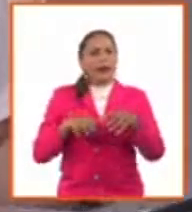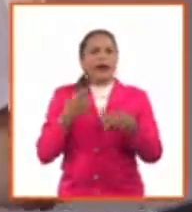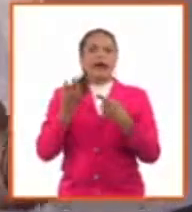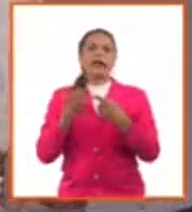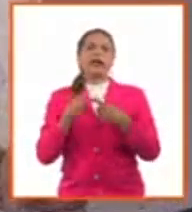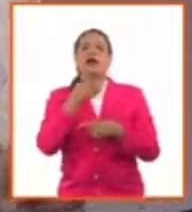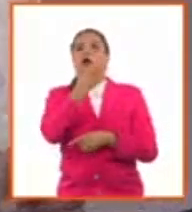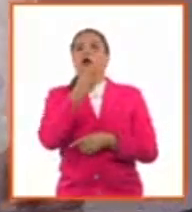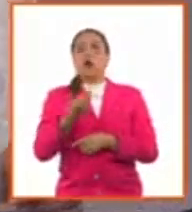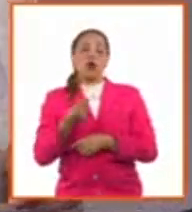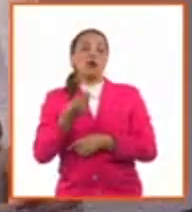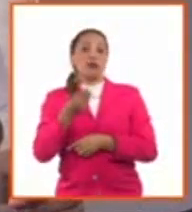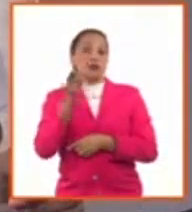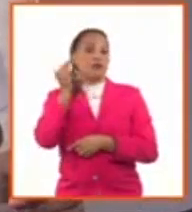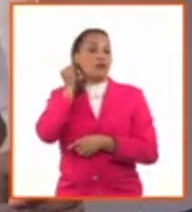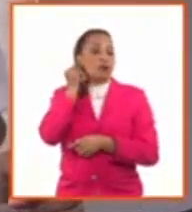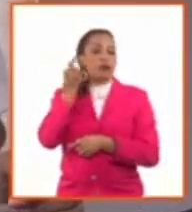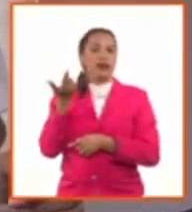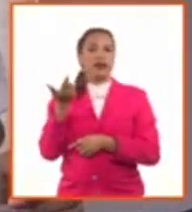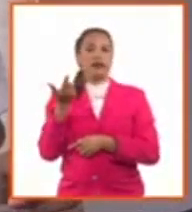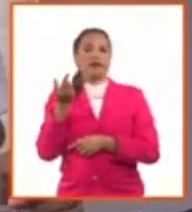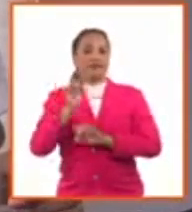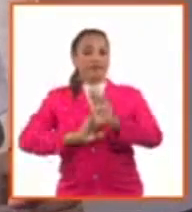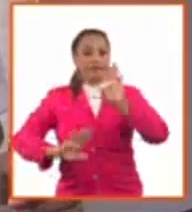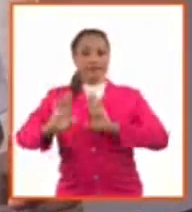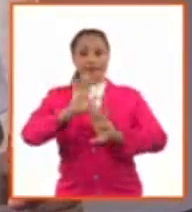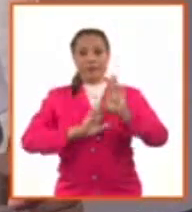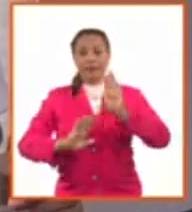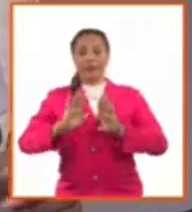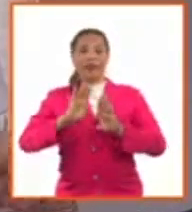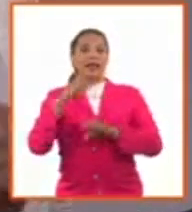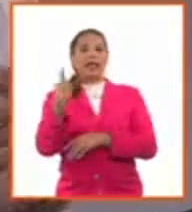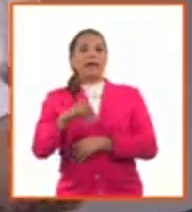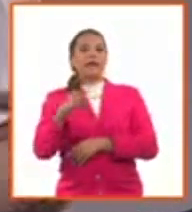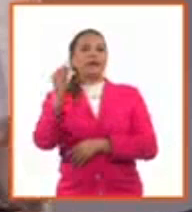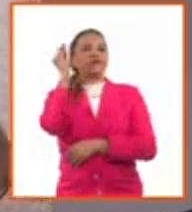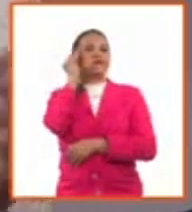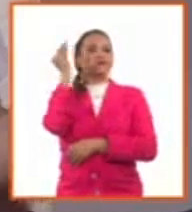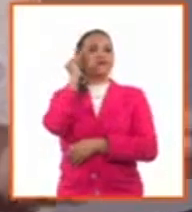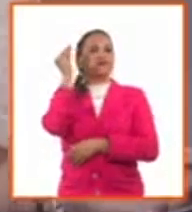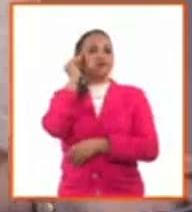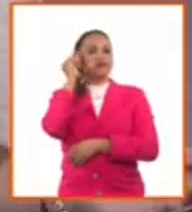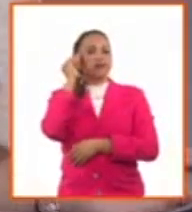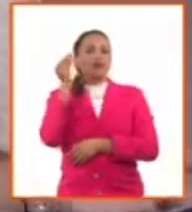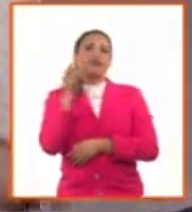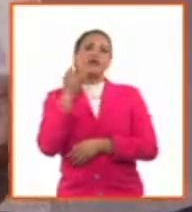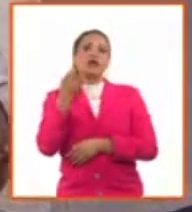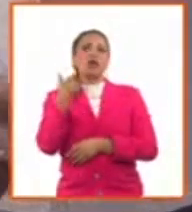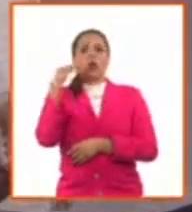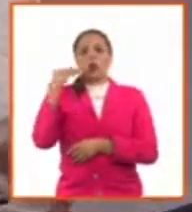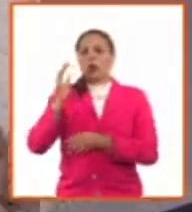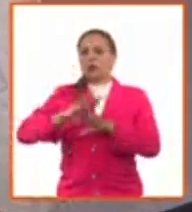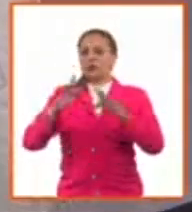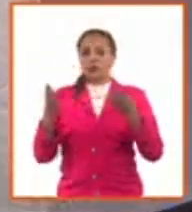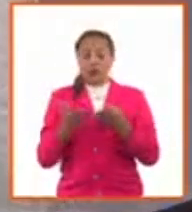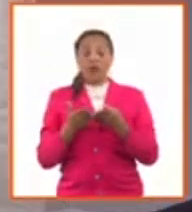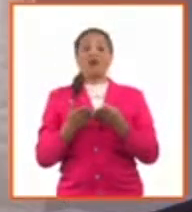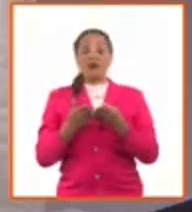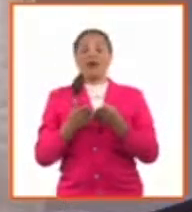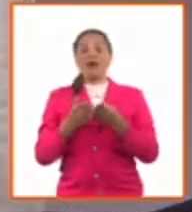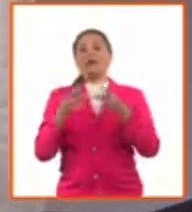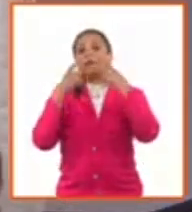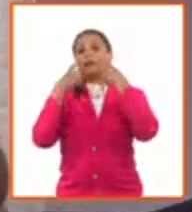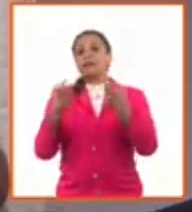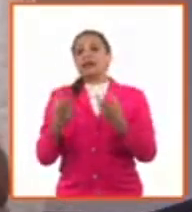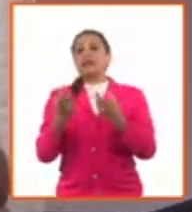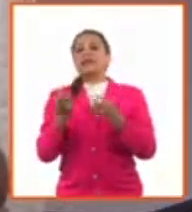animalistas, jóvenes feministas, también sobre las prácticas del conocimiento de la racialidad. Bueno, pues todas estas cosas